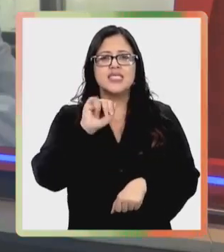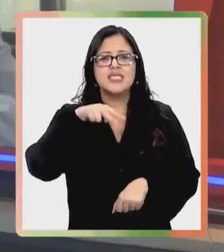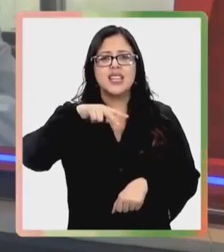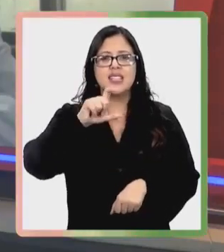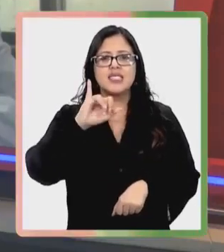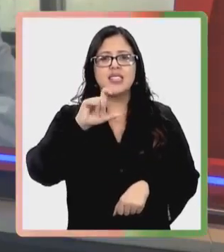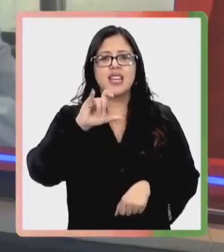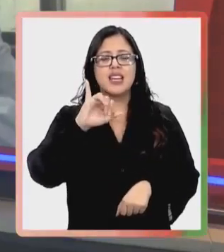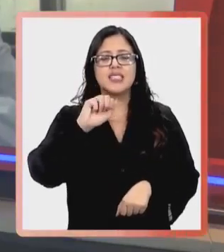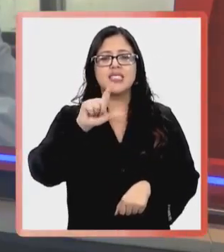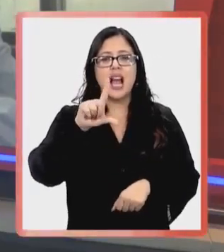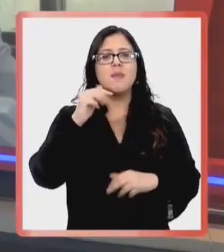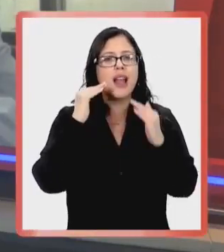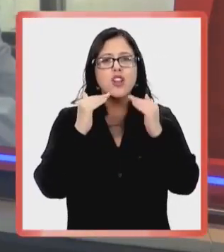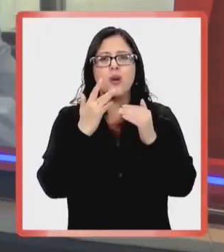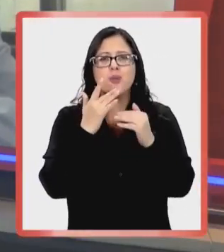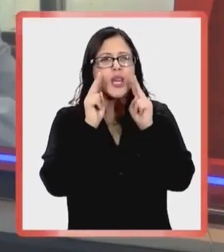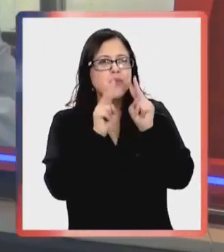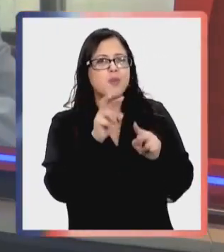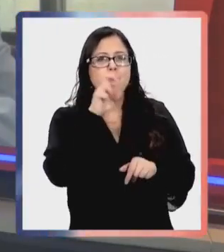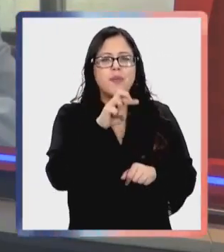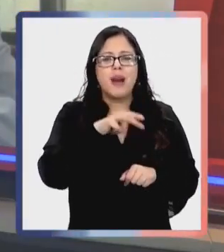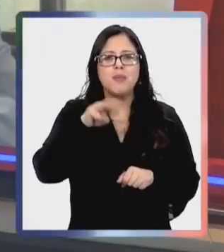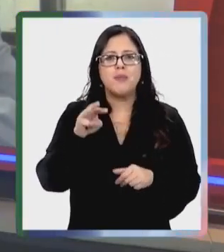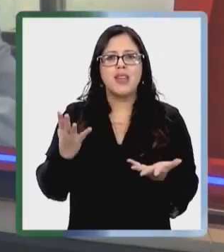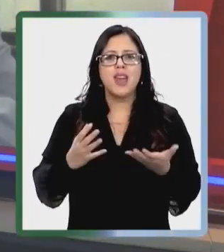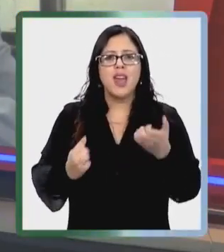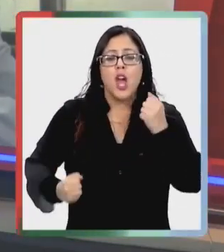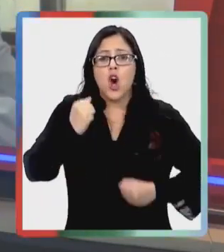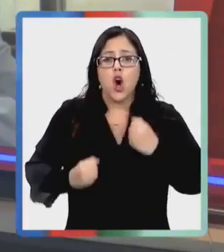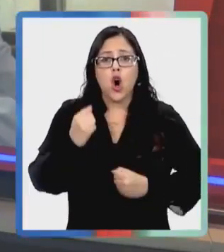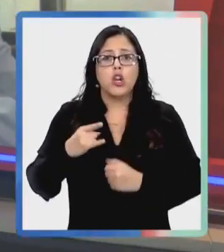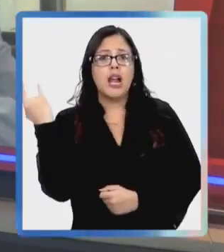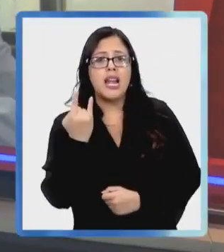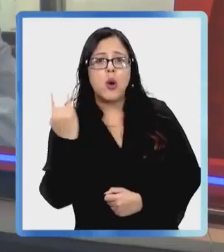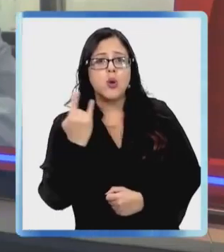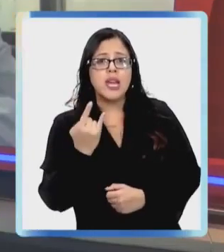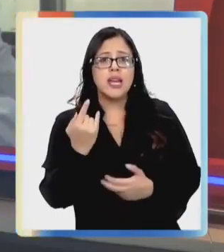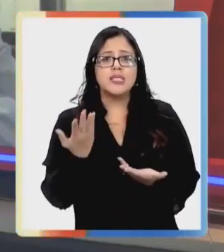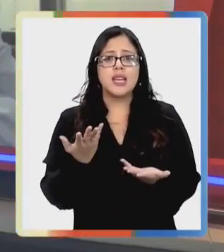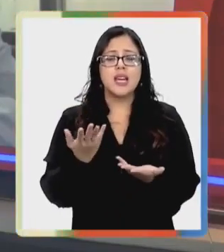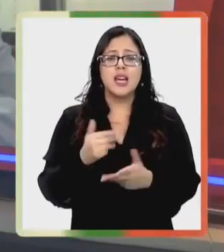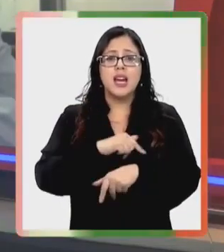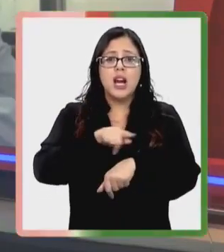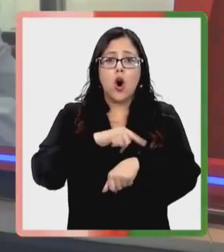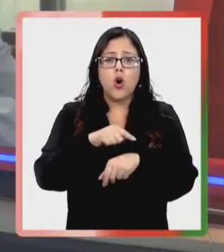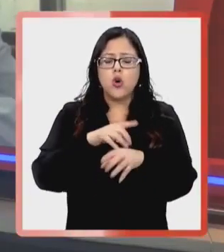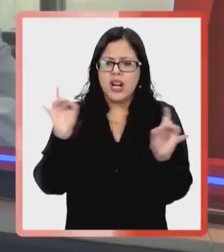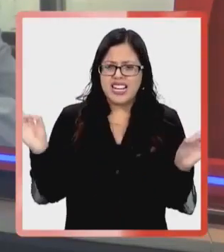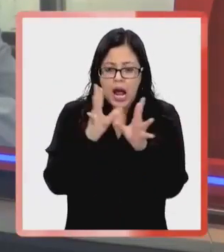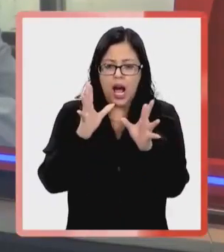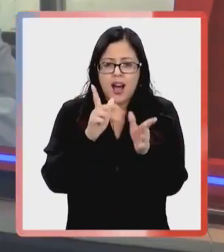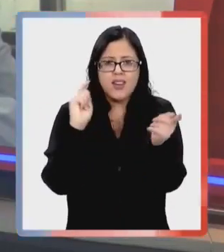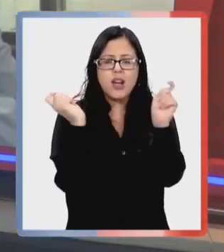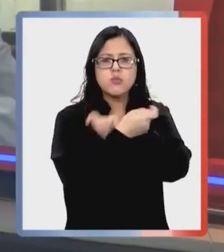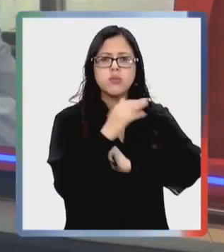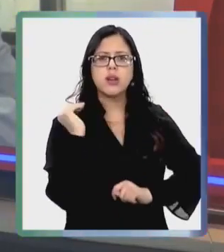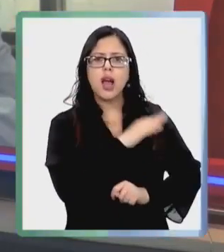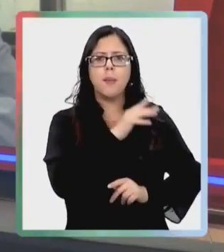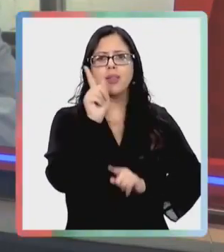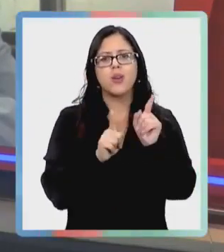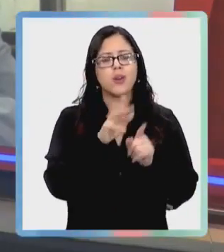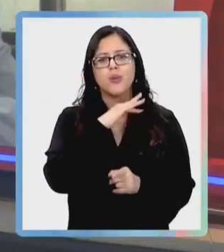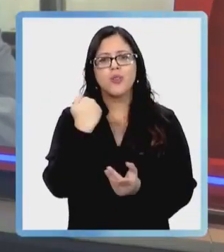pequeñitos. ¿Por qué hemos tenido que ver, por ejemplo, papás y mamás que corren a las urgencias, que a las pocas horas sus niños se agravan de esa manera,